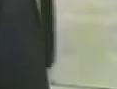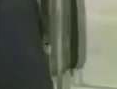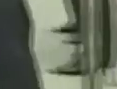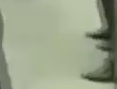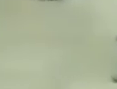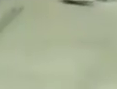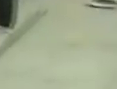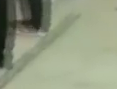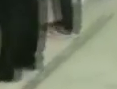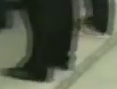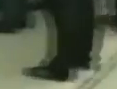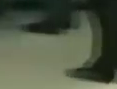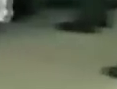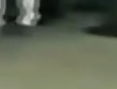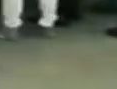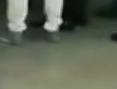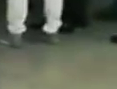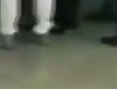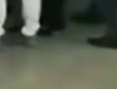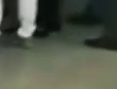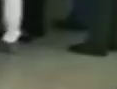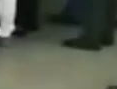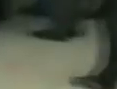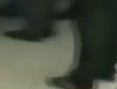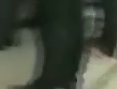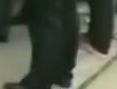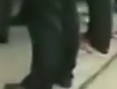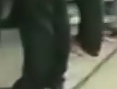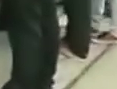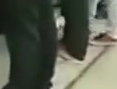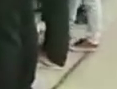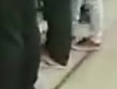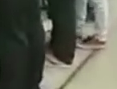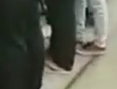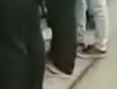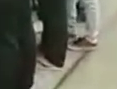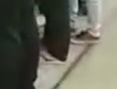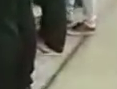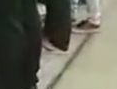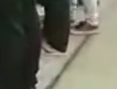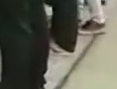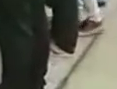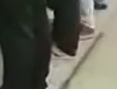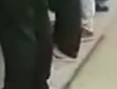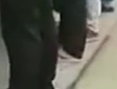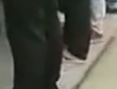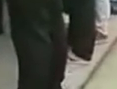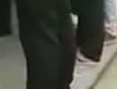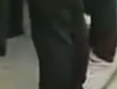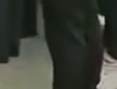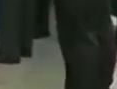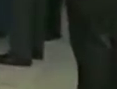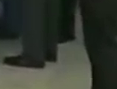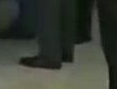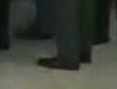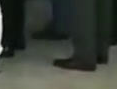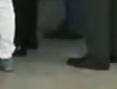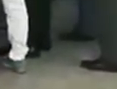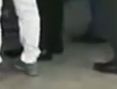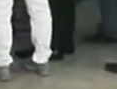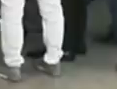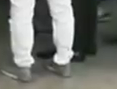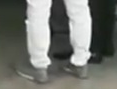quien tenía a su cargo precisamente compartir los datos, proporcionar información para que